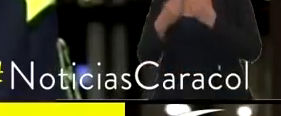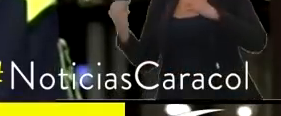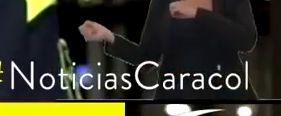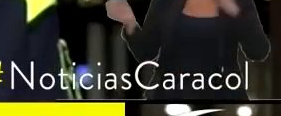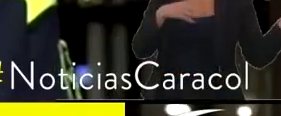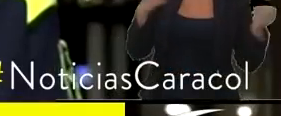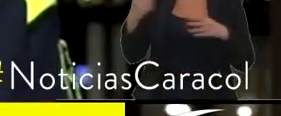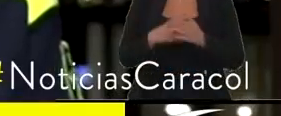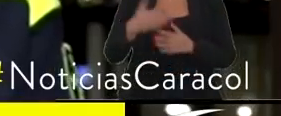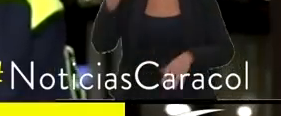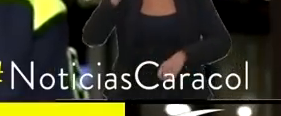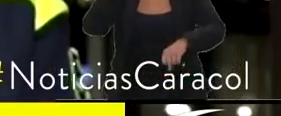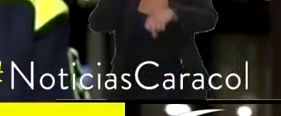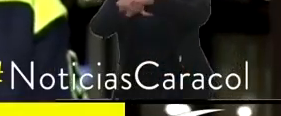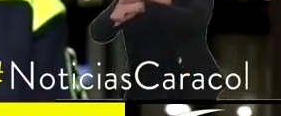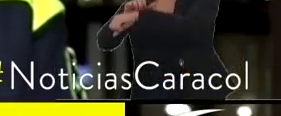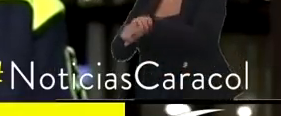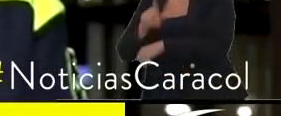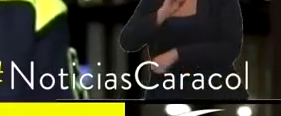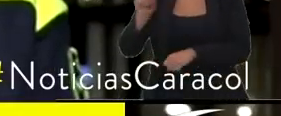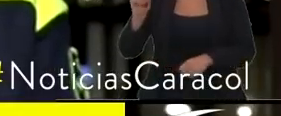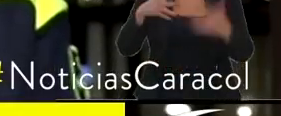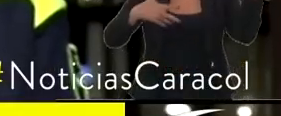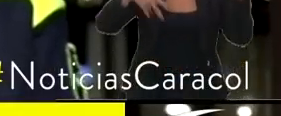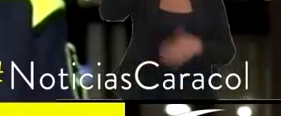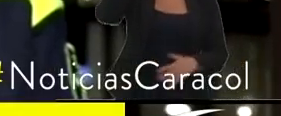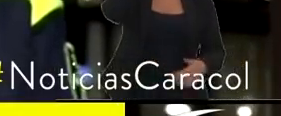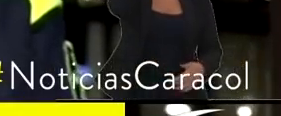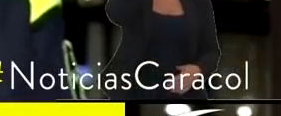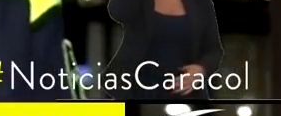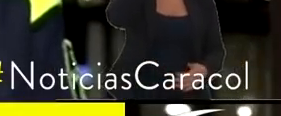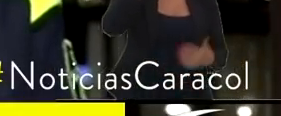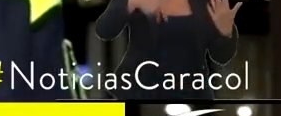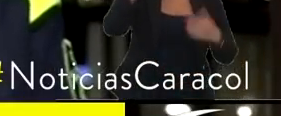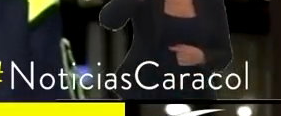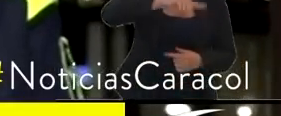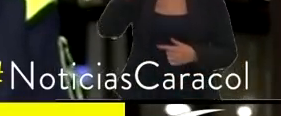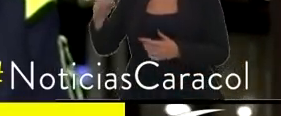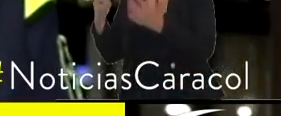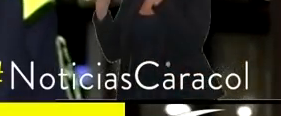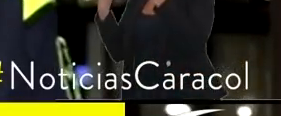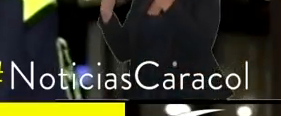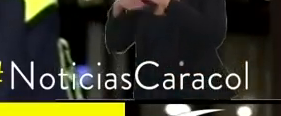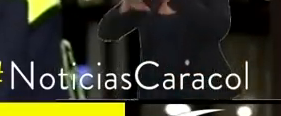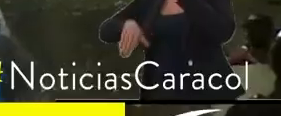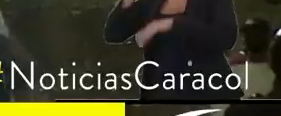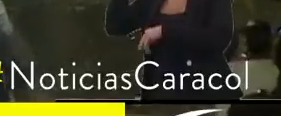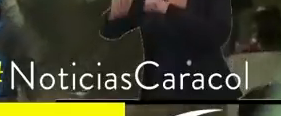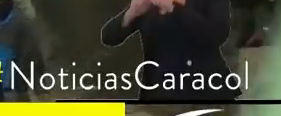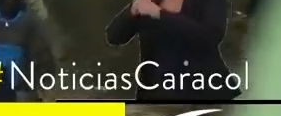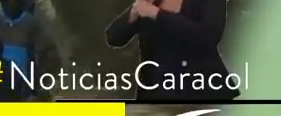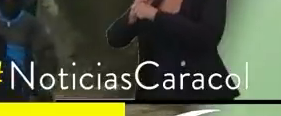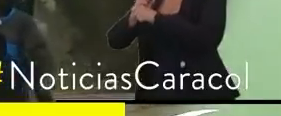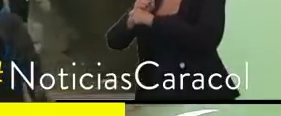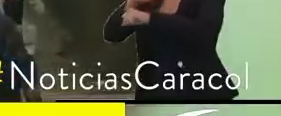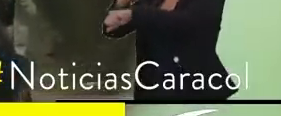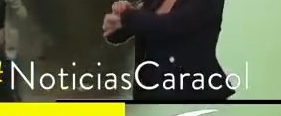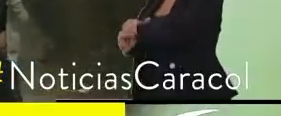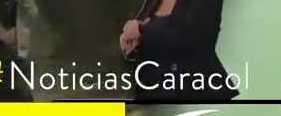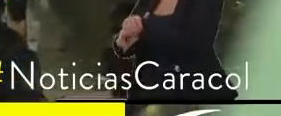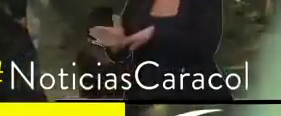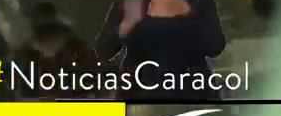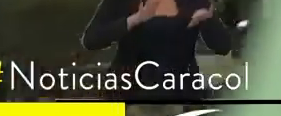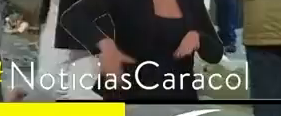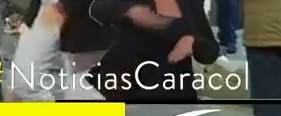logra la captura de 12 adultos e igualmente ocho menores aprendidos en esta semana